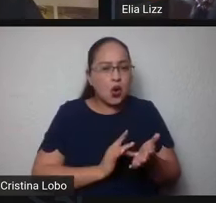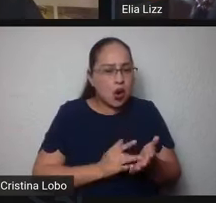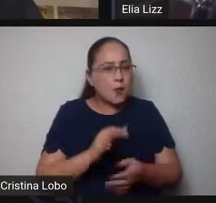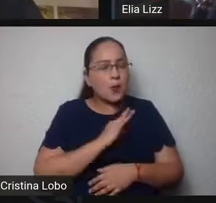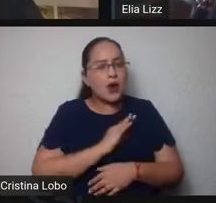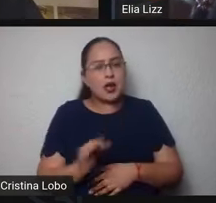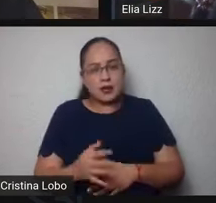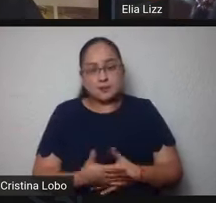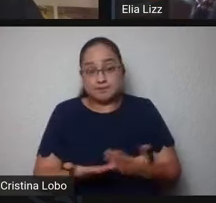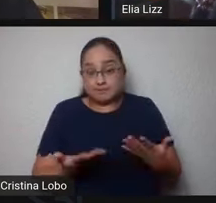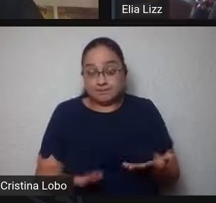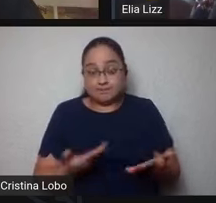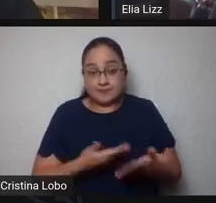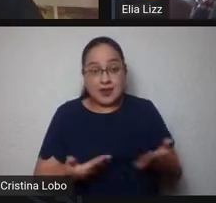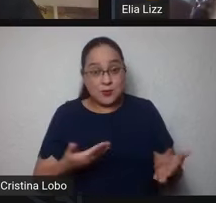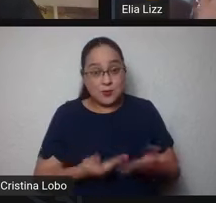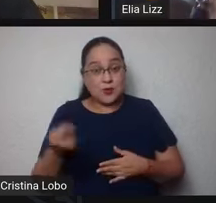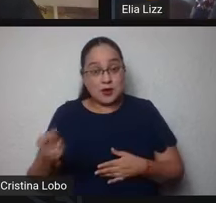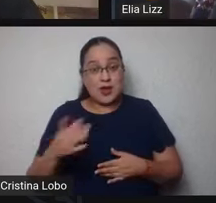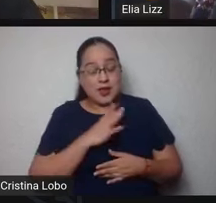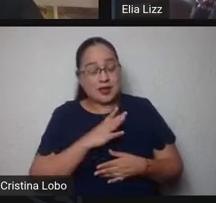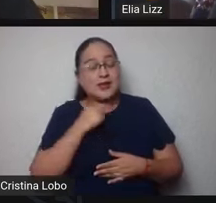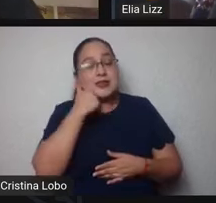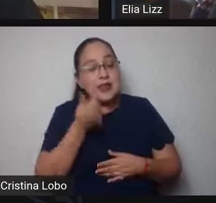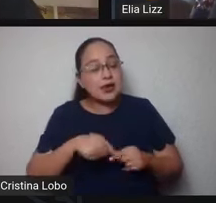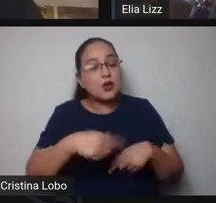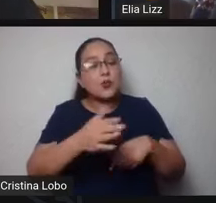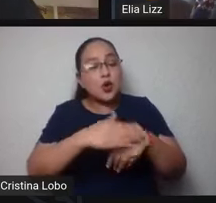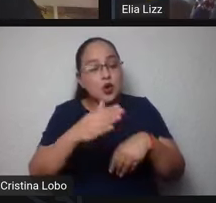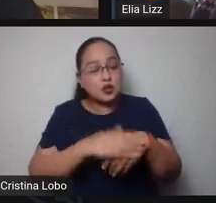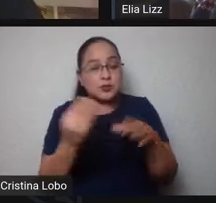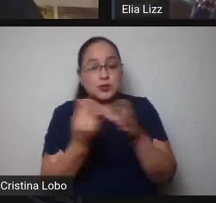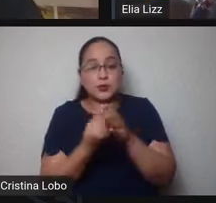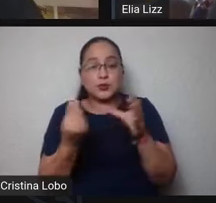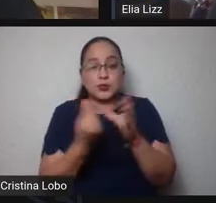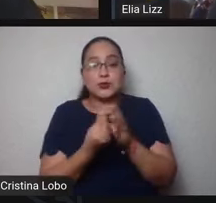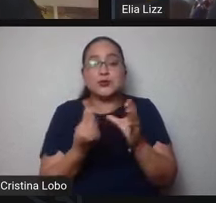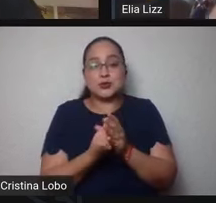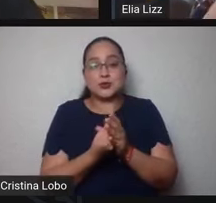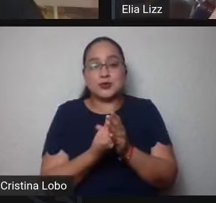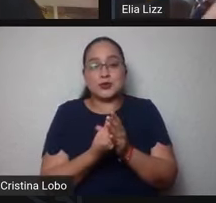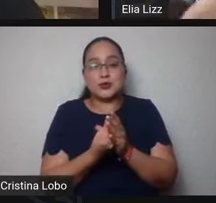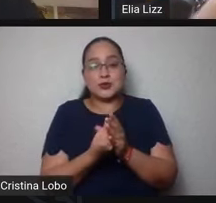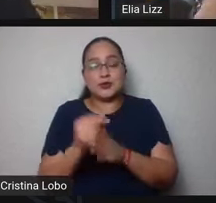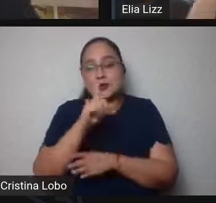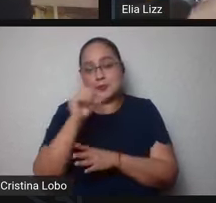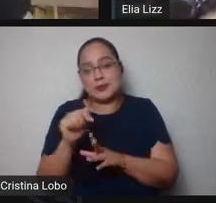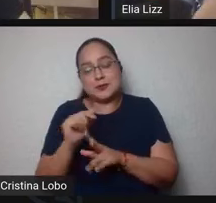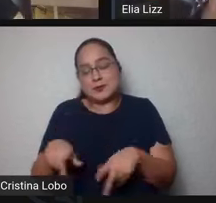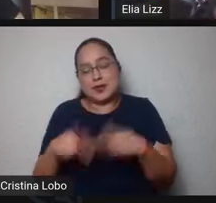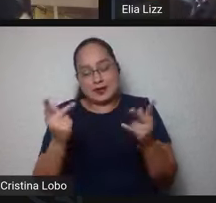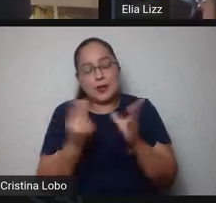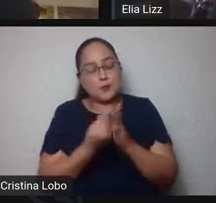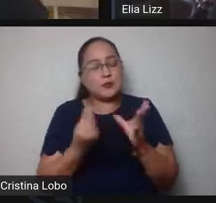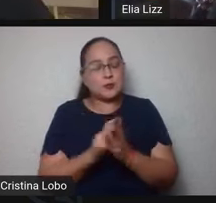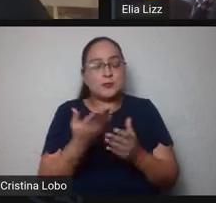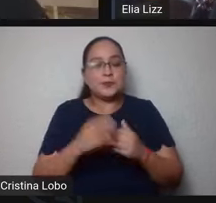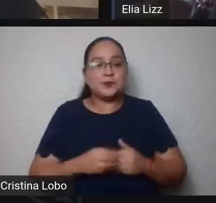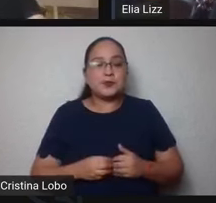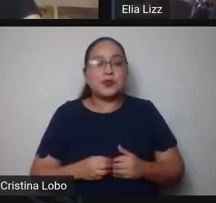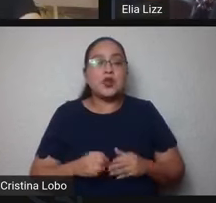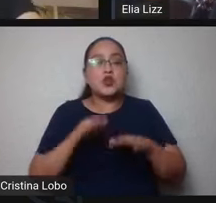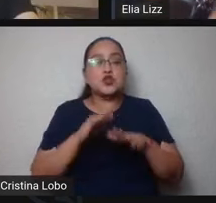haciendo es justamente tratar de hacer un taller, que pronto saldrá ya a la venta, espero, precisamente de esta